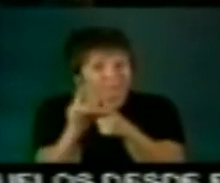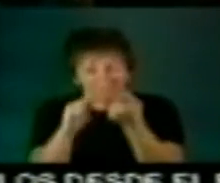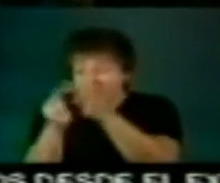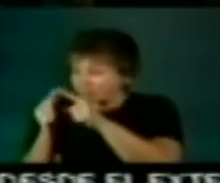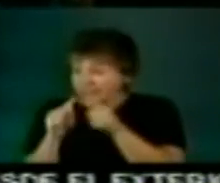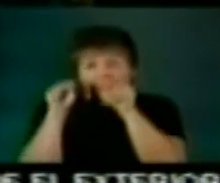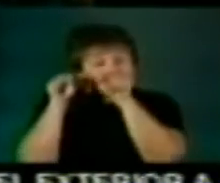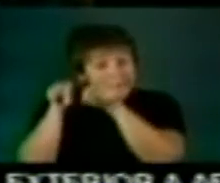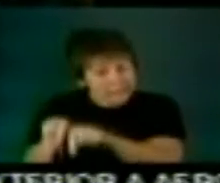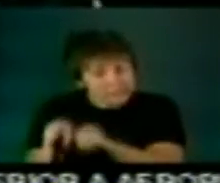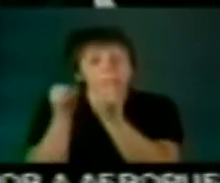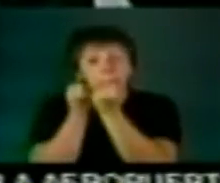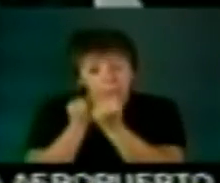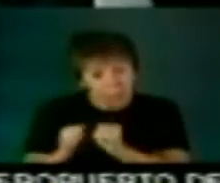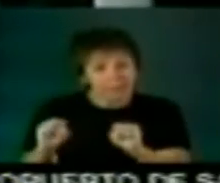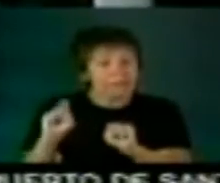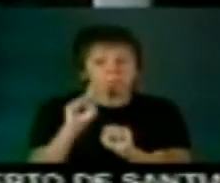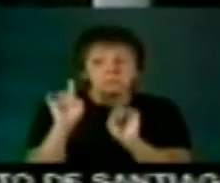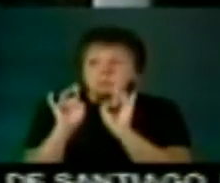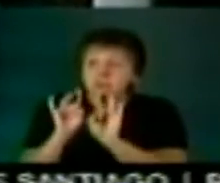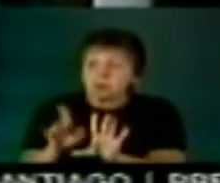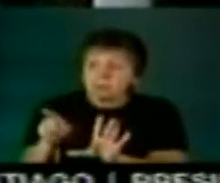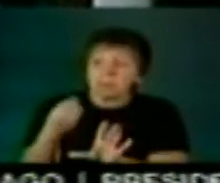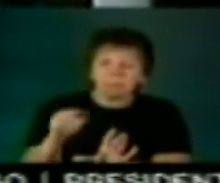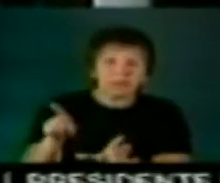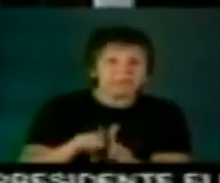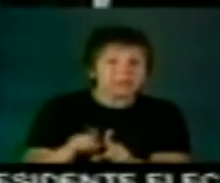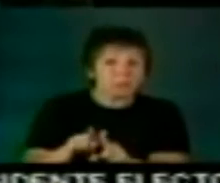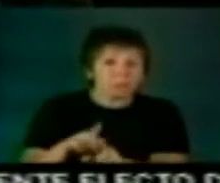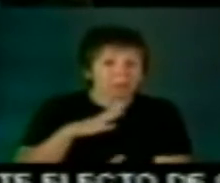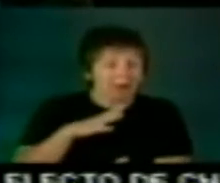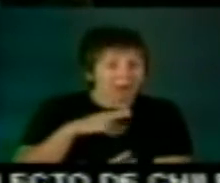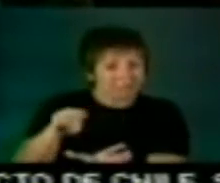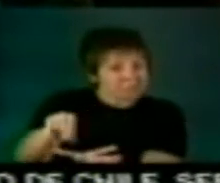pero que desde allí no solo se jugaba la ruleta,